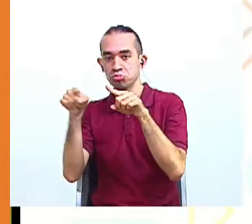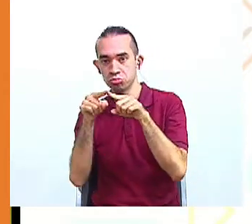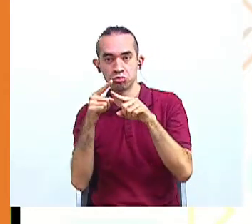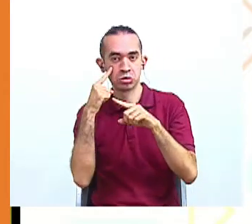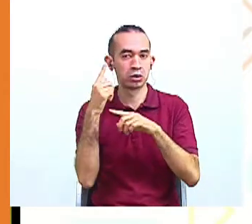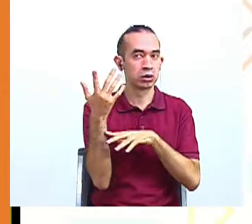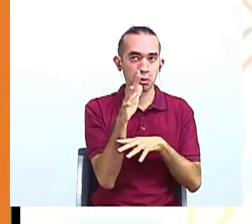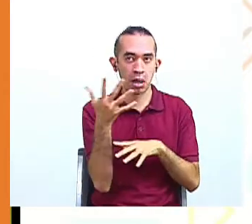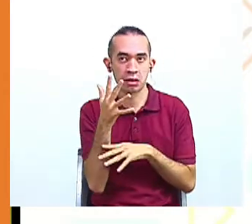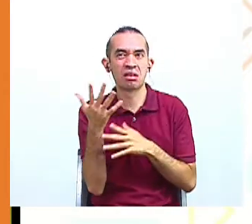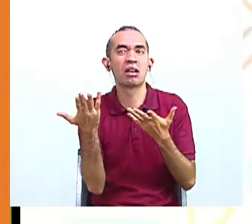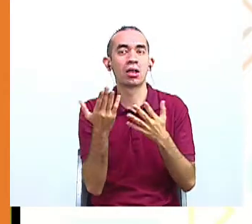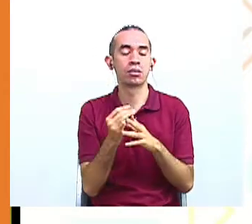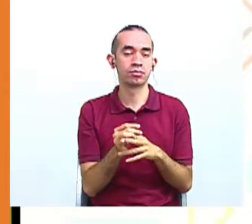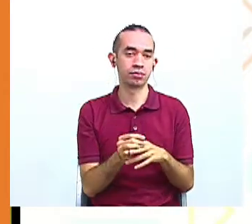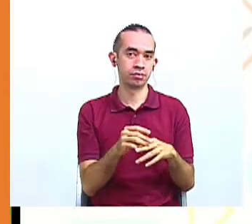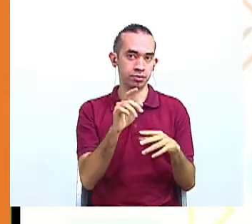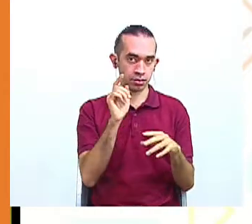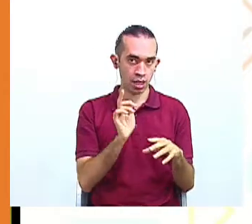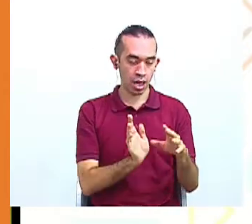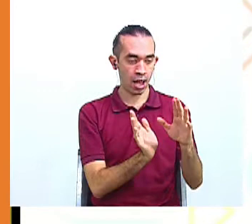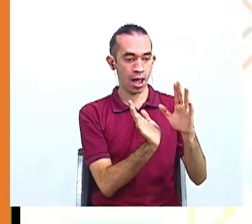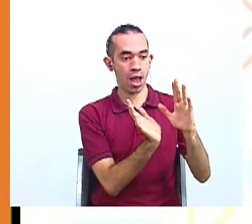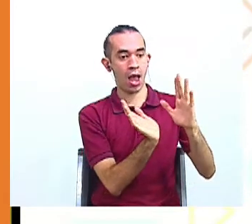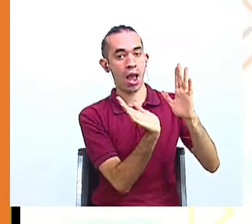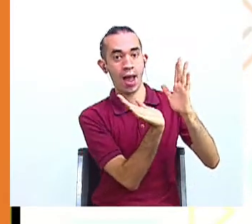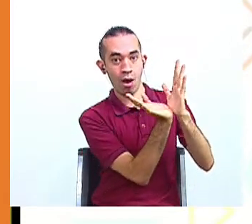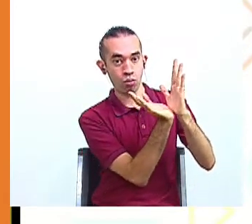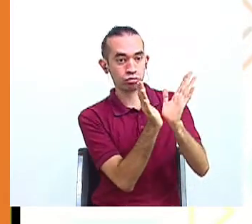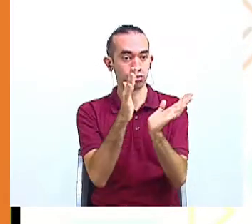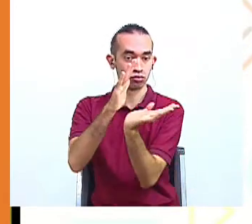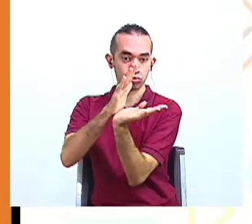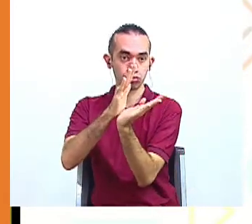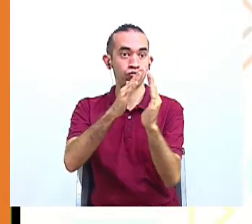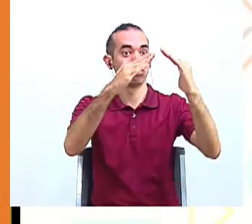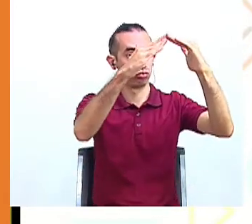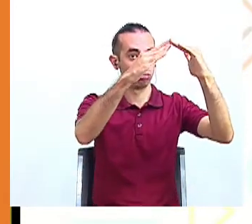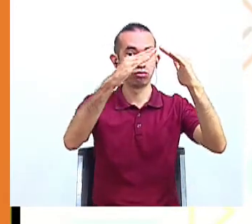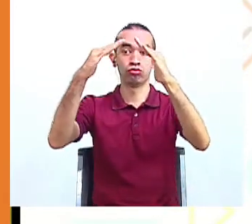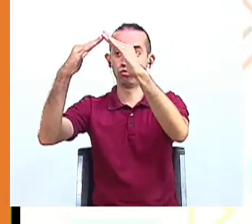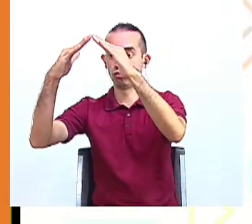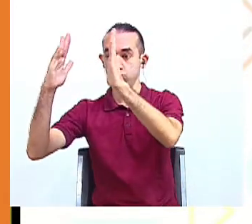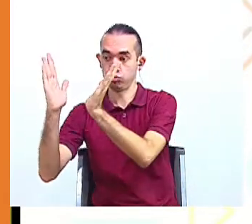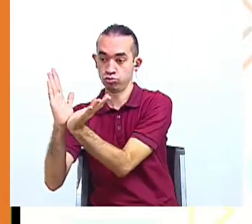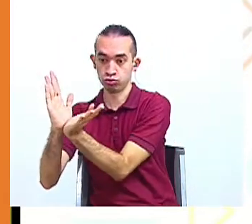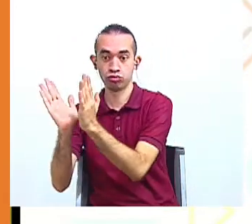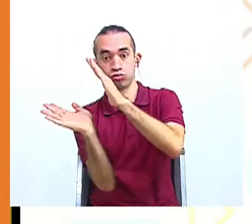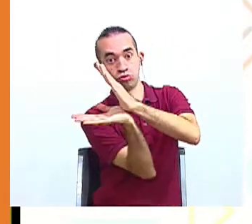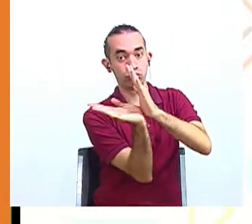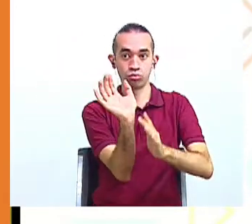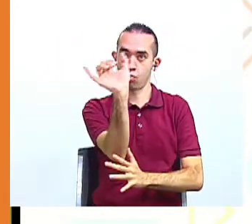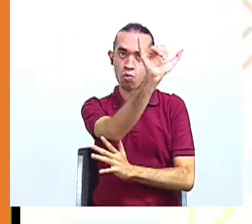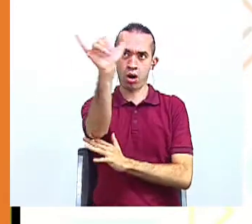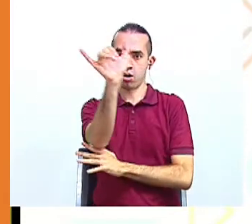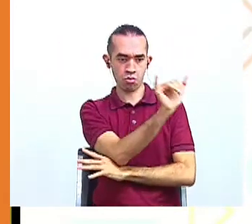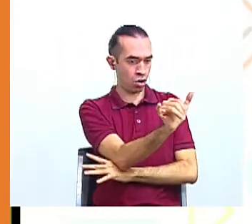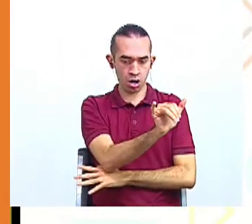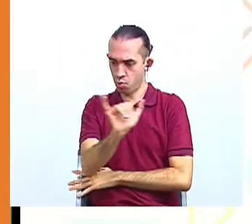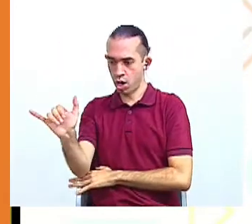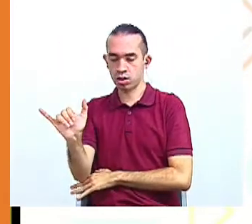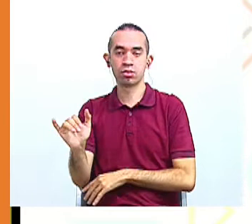si cumplen tener ángulos de igual medida, así como los